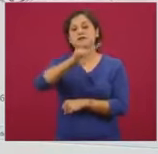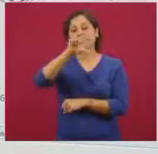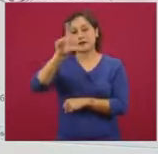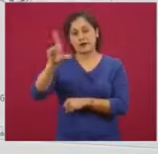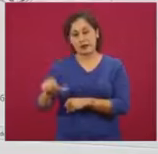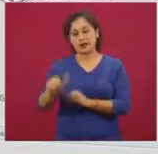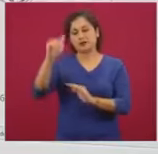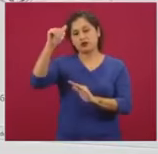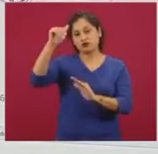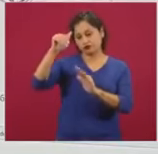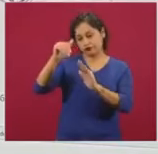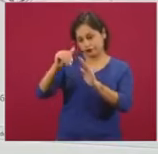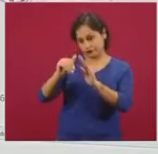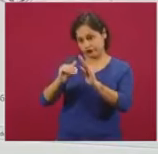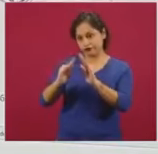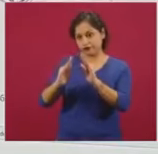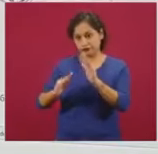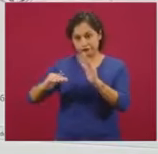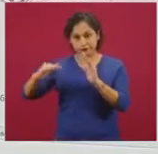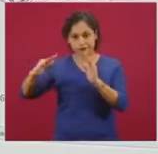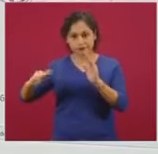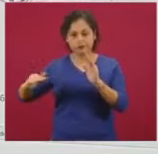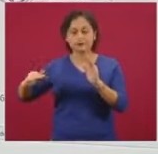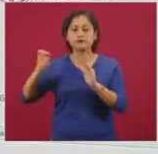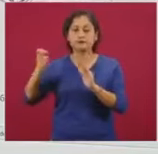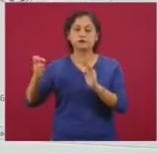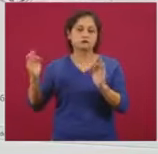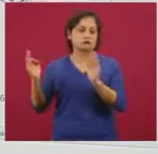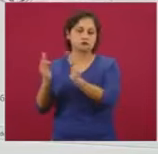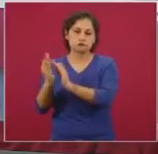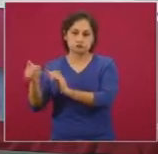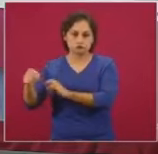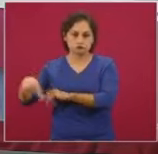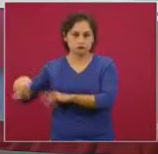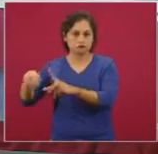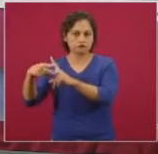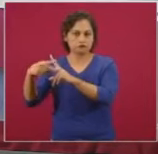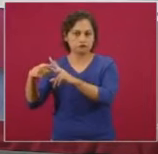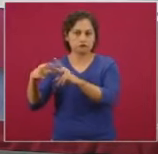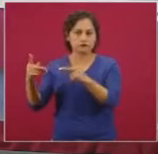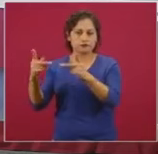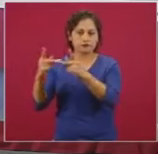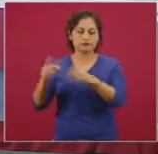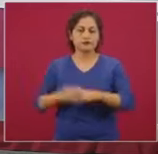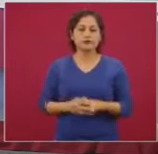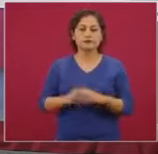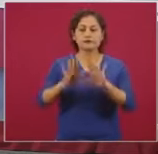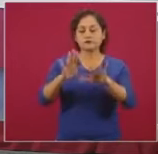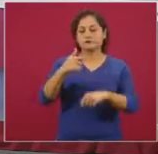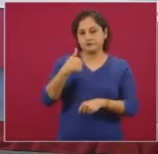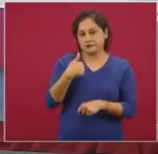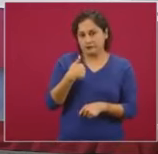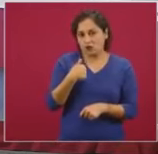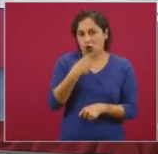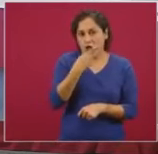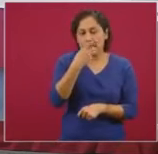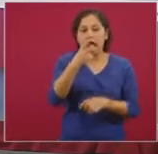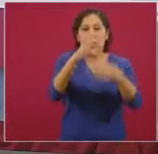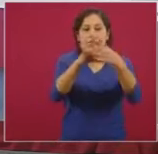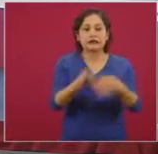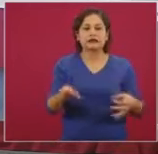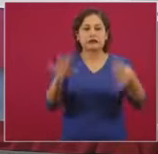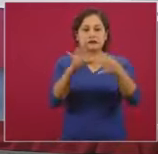descenso y ya en la actualidad prácticamente dentro de lo esperado. Digo, he hecho este apunte de decir qué tanto se